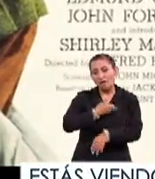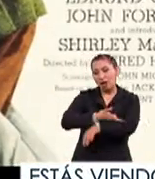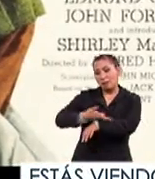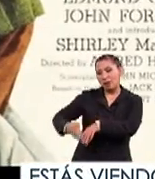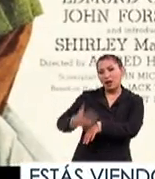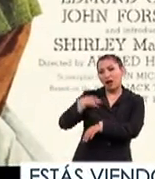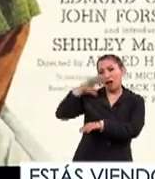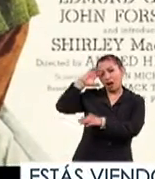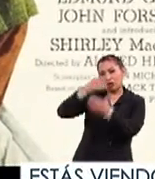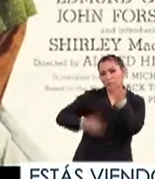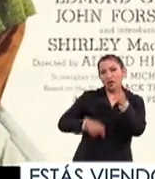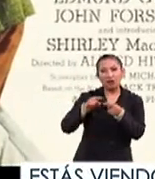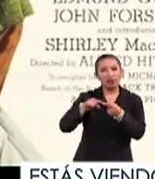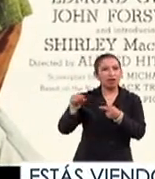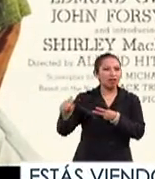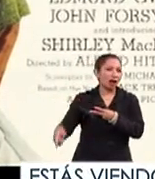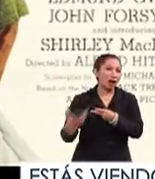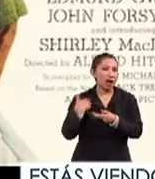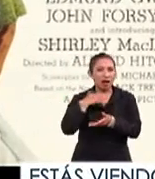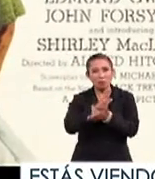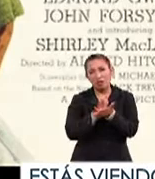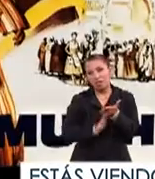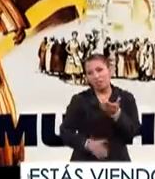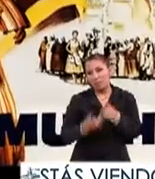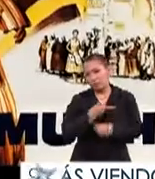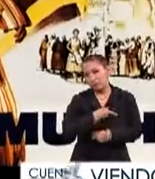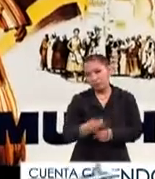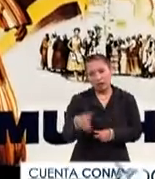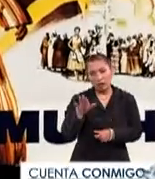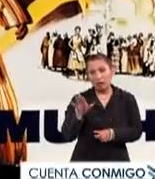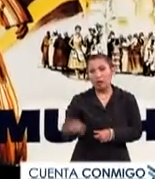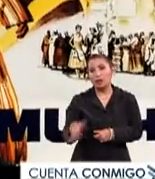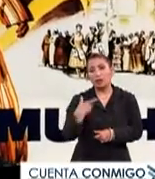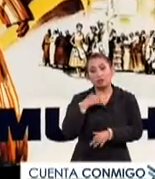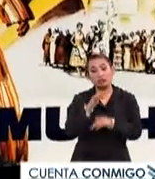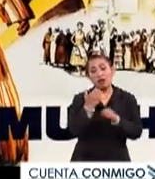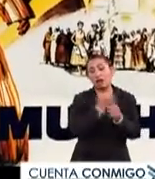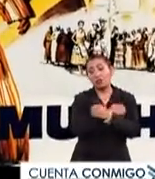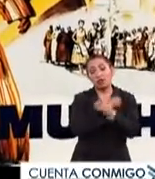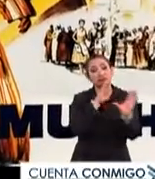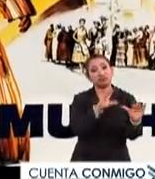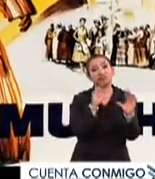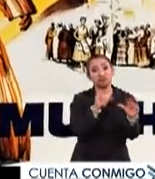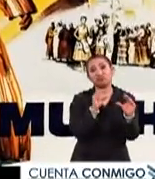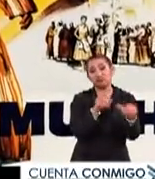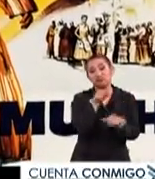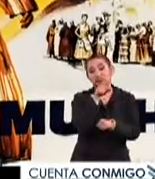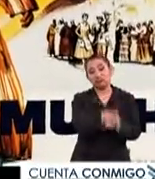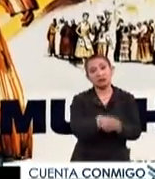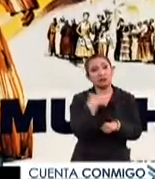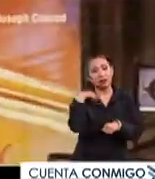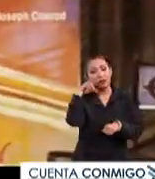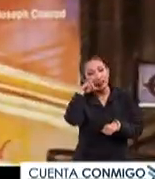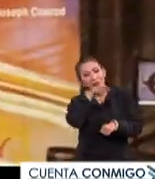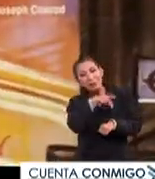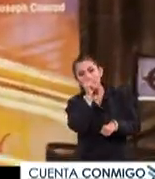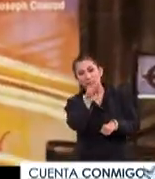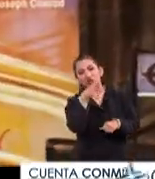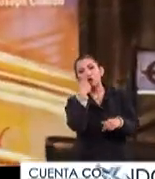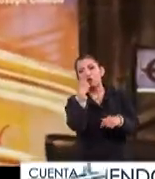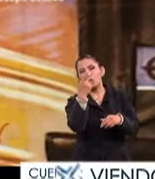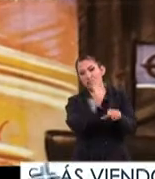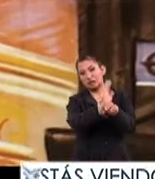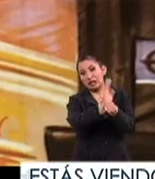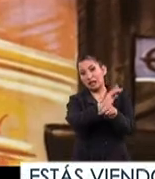una familia católica, humilde. Toda su educación también la vamos a ver representada mucho